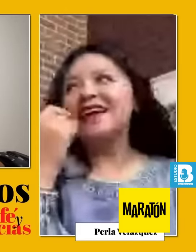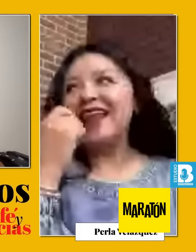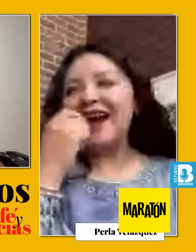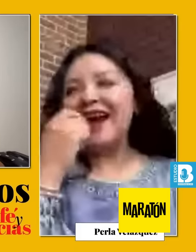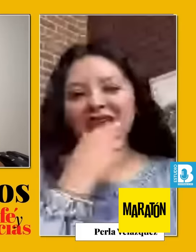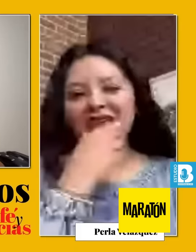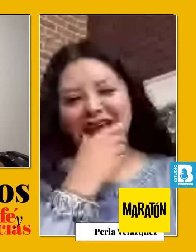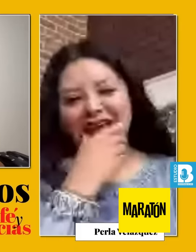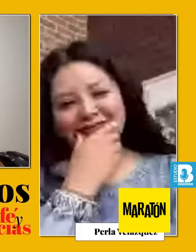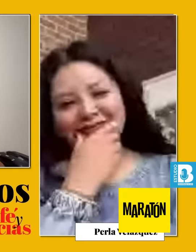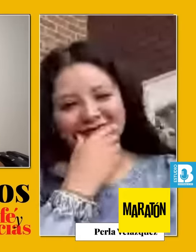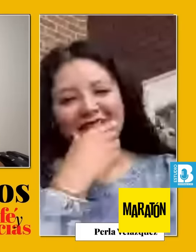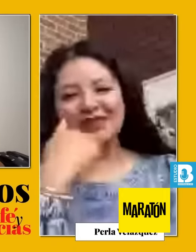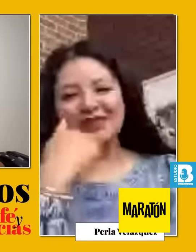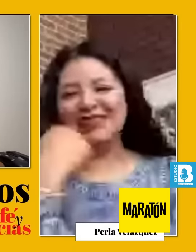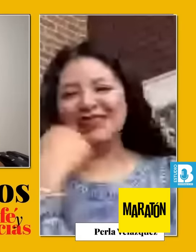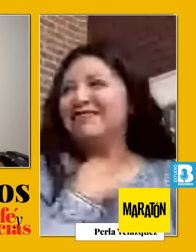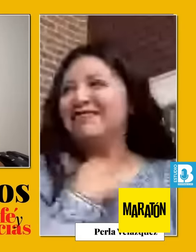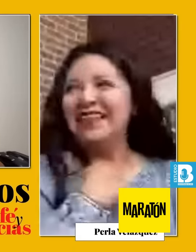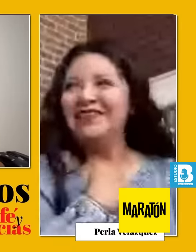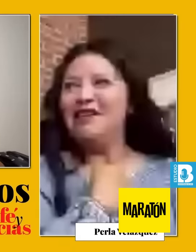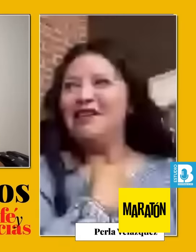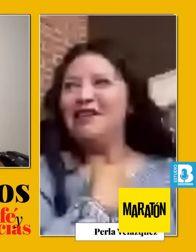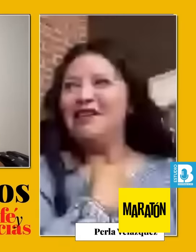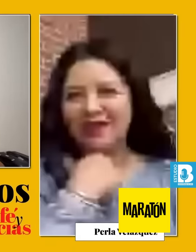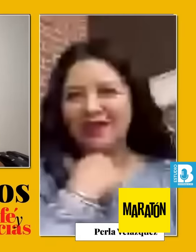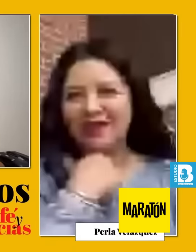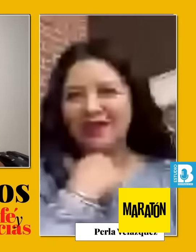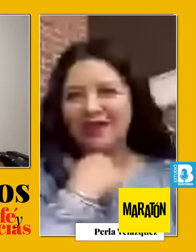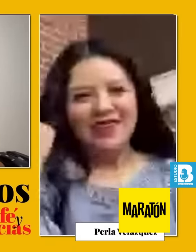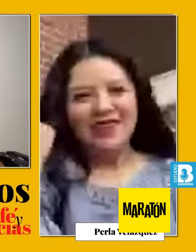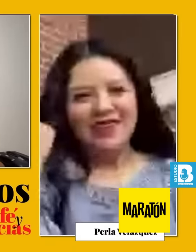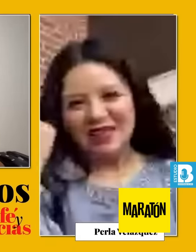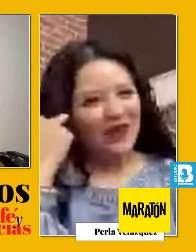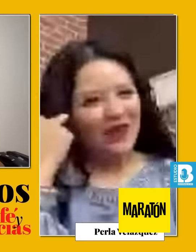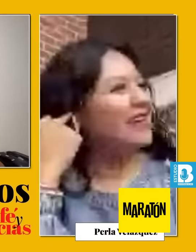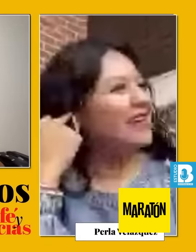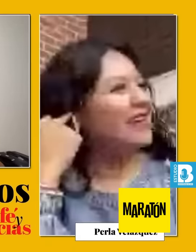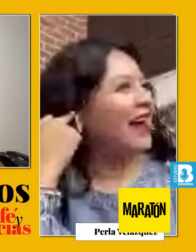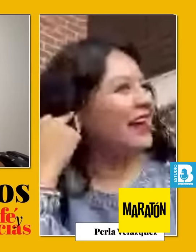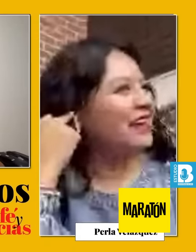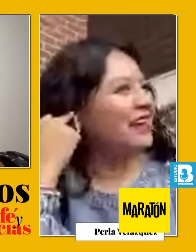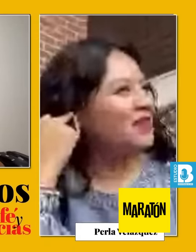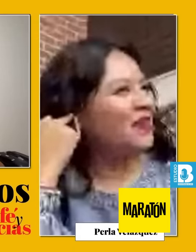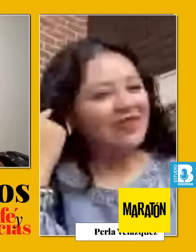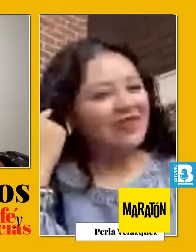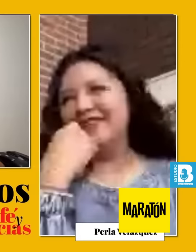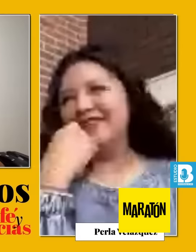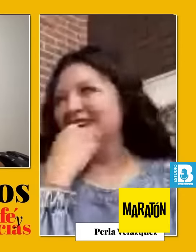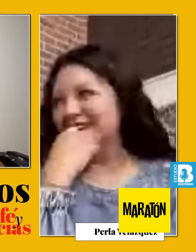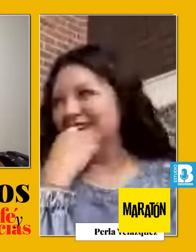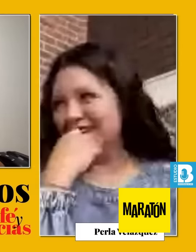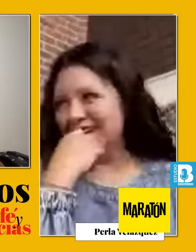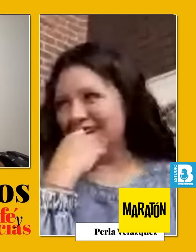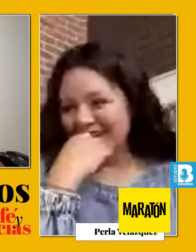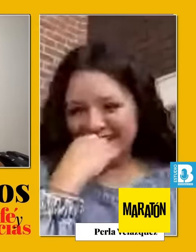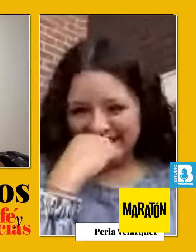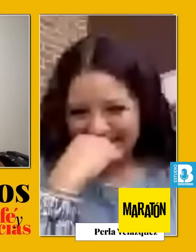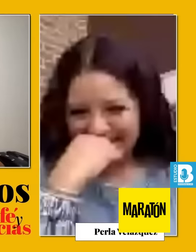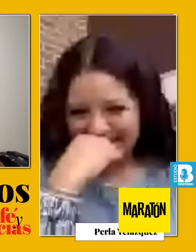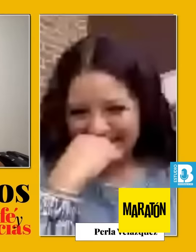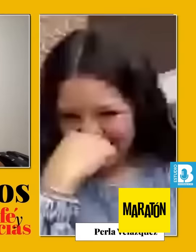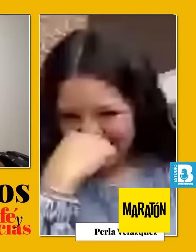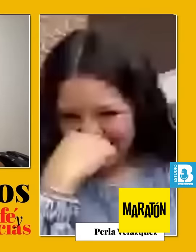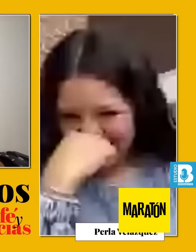ir de la cabeza nada más me están juzgando a mí pero no saben lo que pasó aquí aquí en mi oído bueno